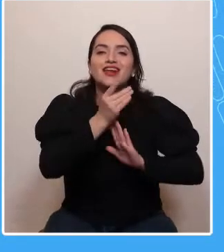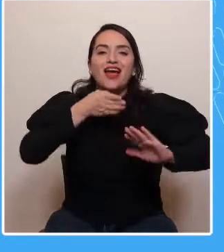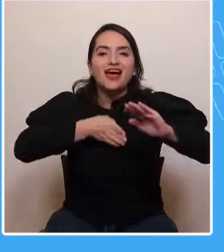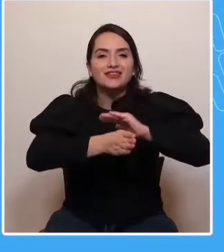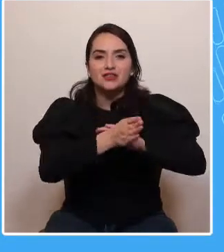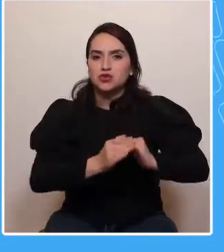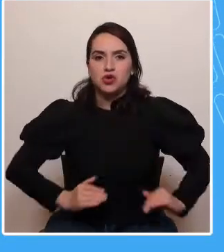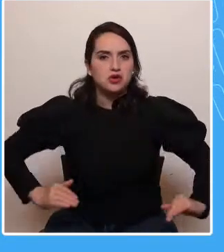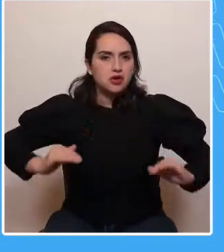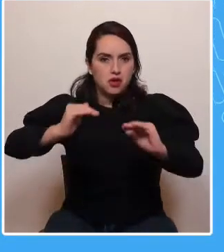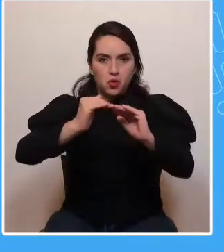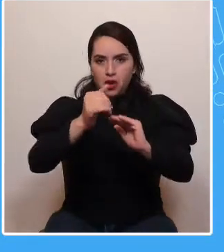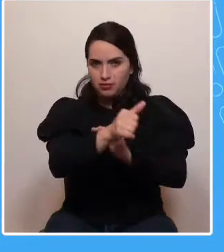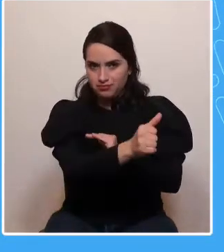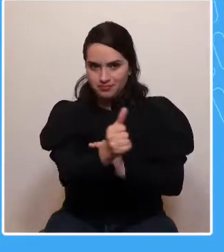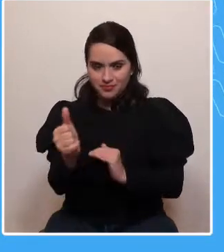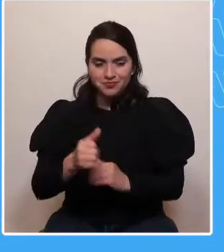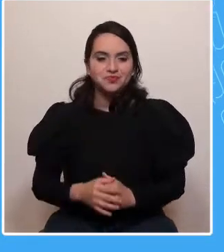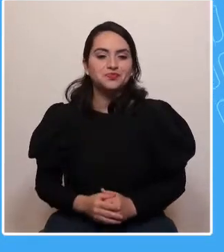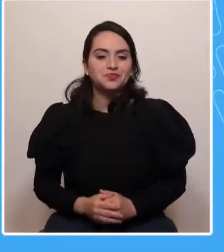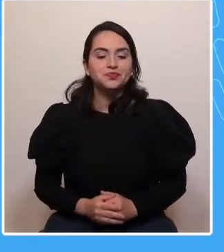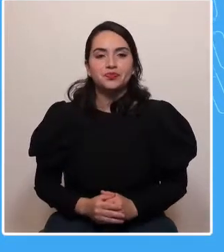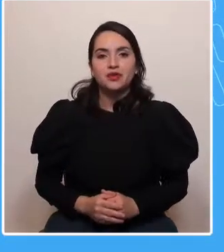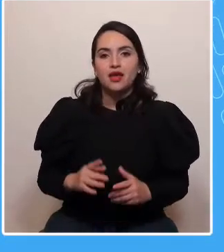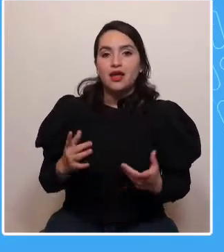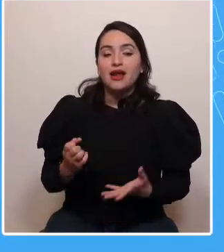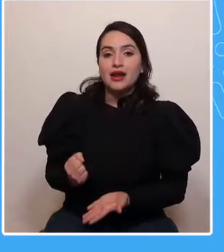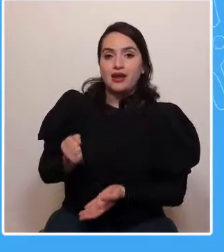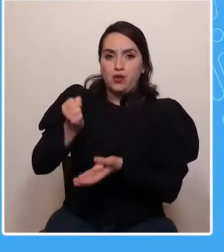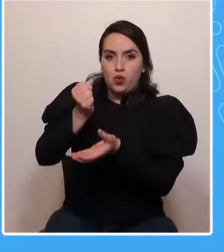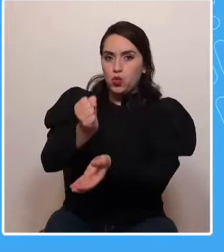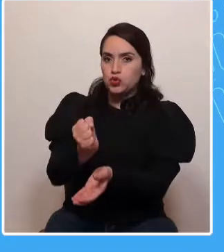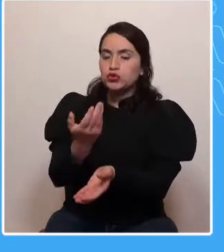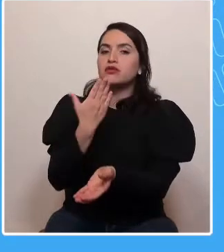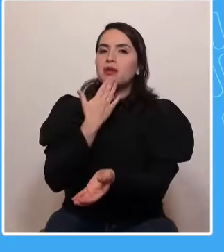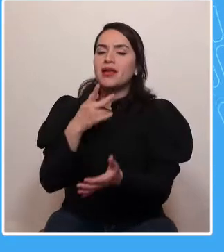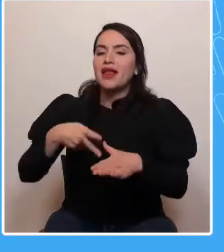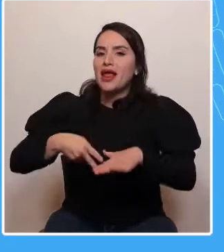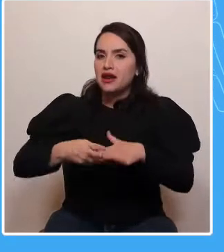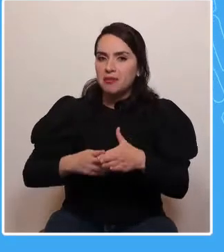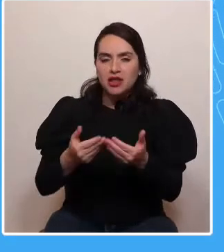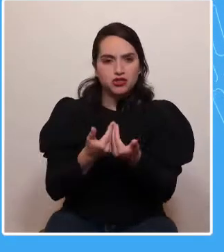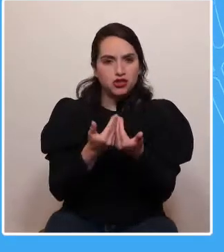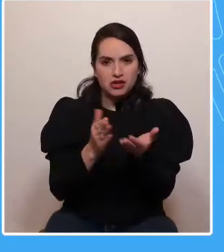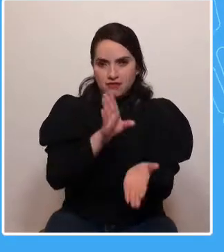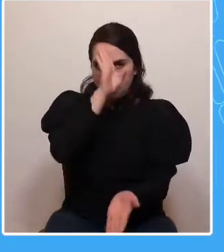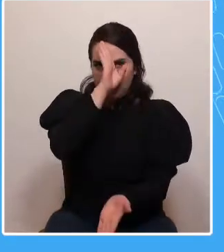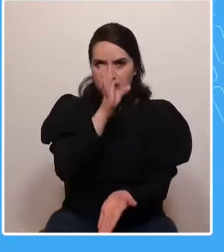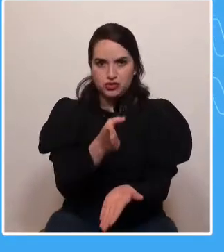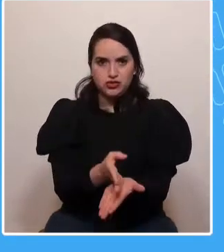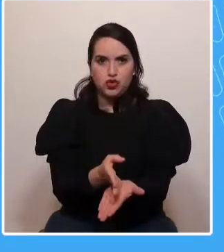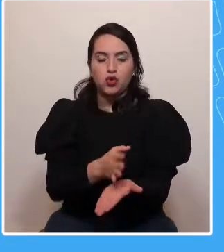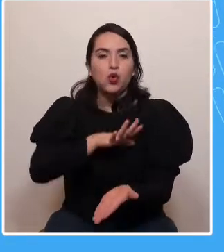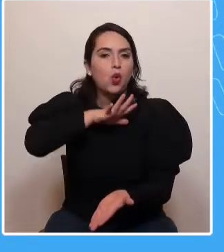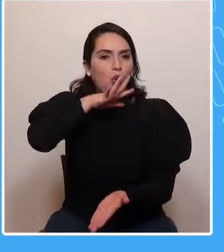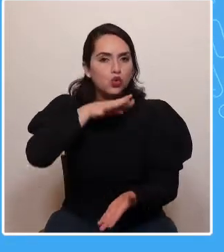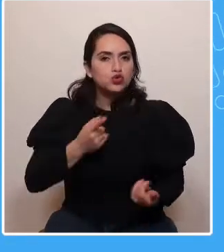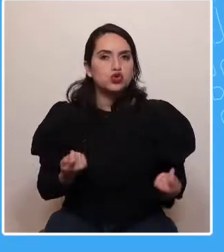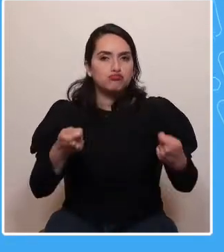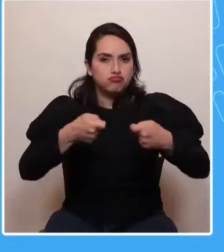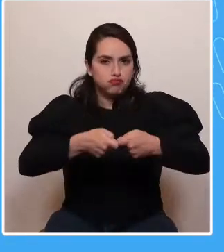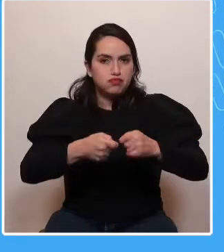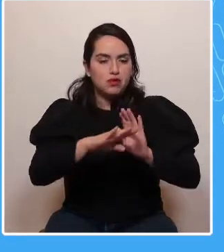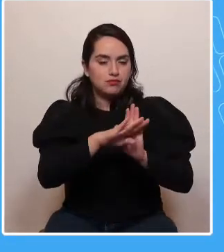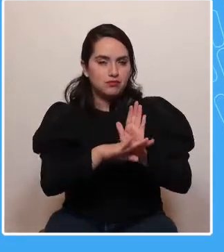igualitario, e implementación de recursos y herramientas de libre distribución de estos. Así también se releva su